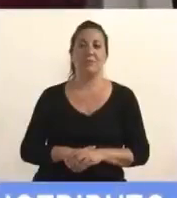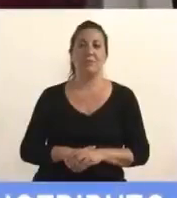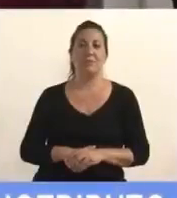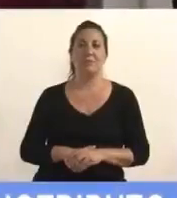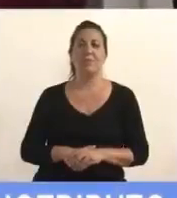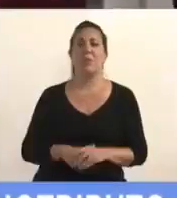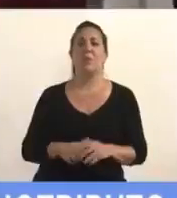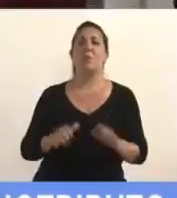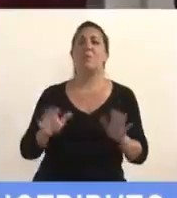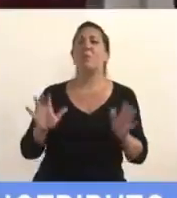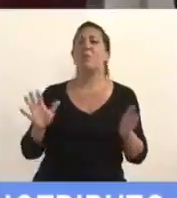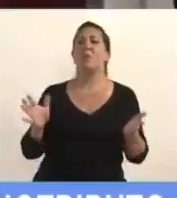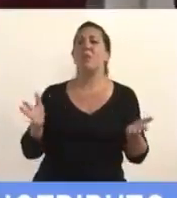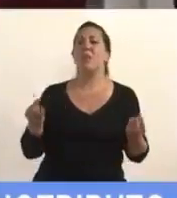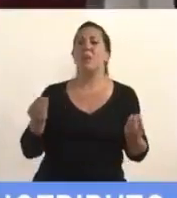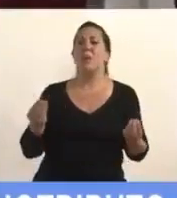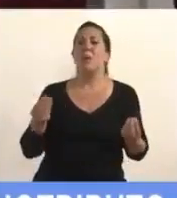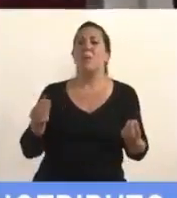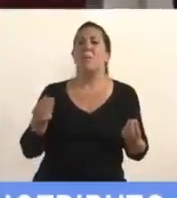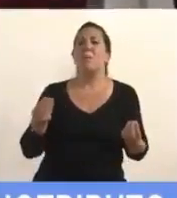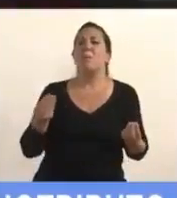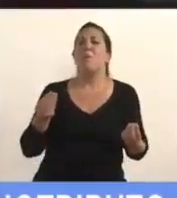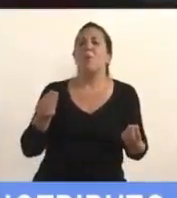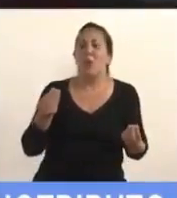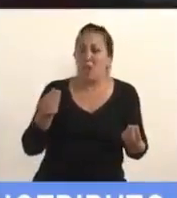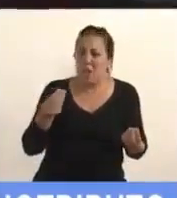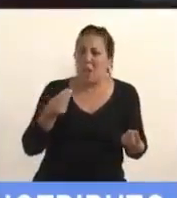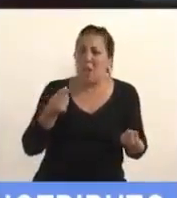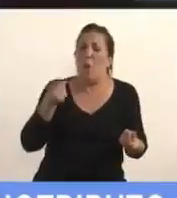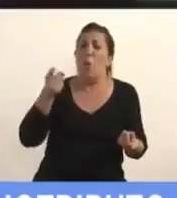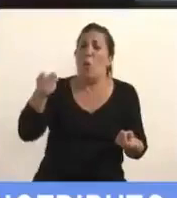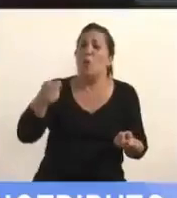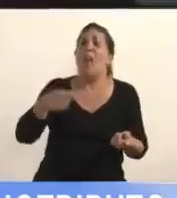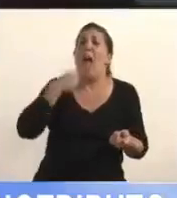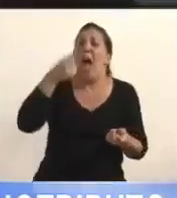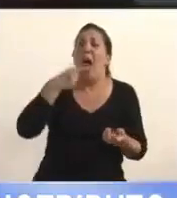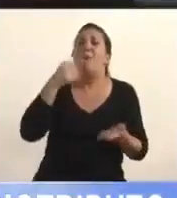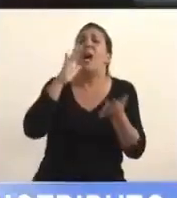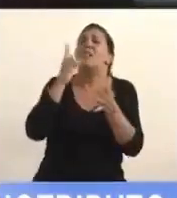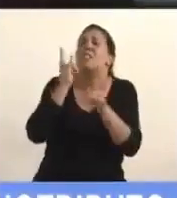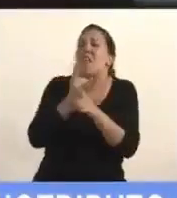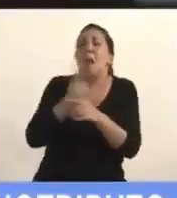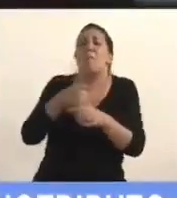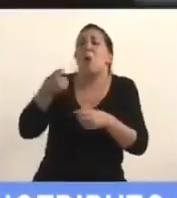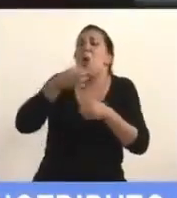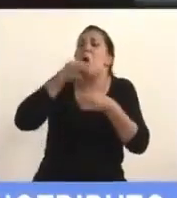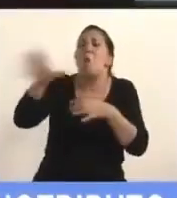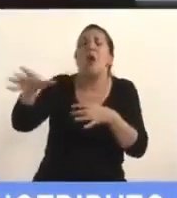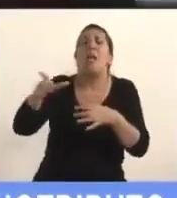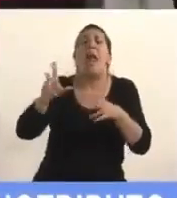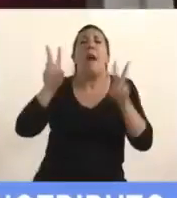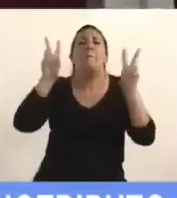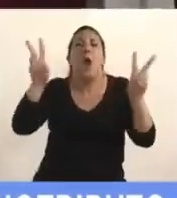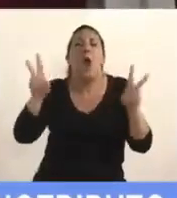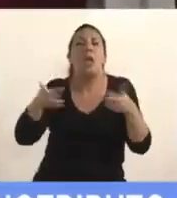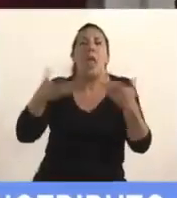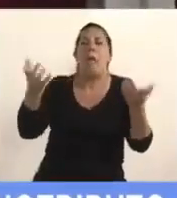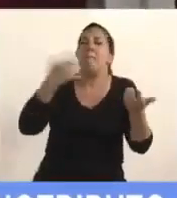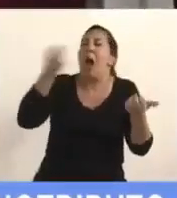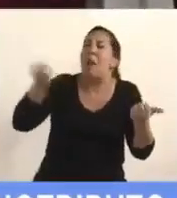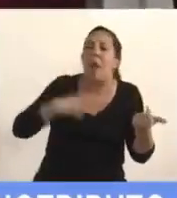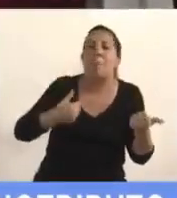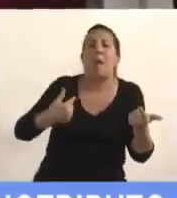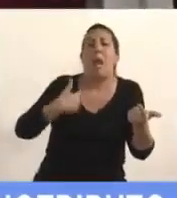Pero, ¿por qué nadie? No, si lo escuchamos, usted dice lo que quiere del peronismo, de nosotros. Me agravian a mí